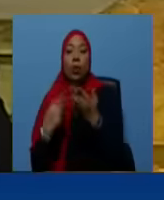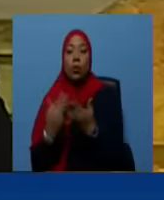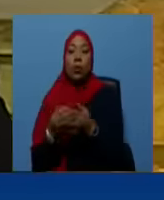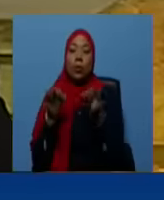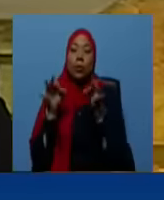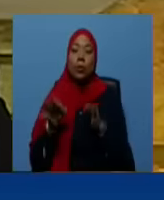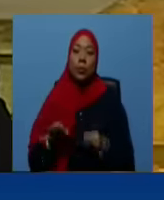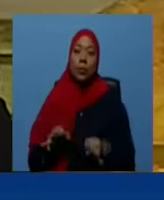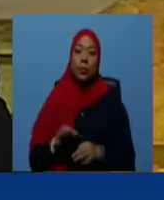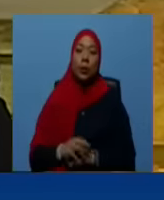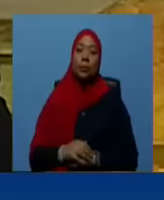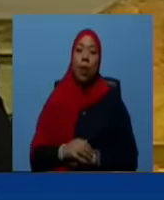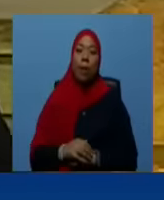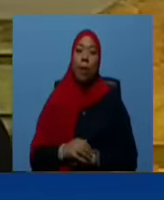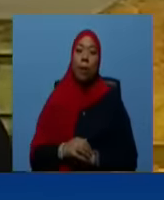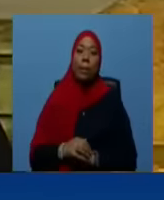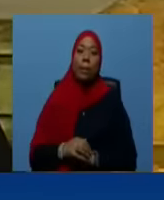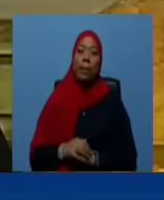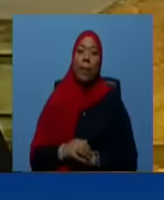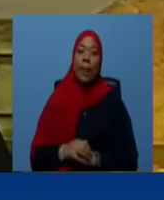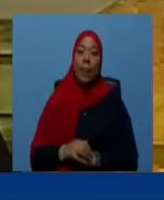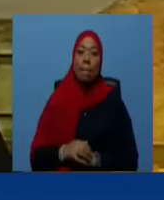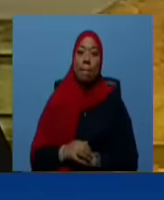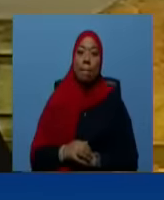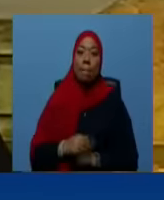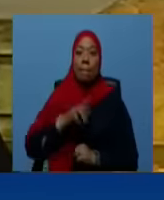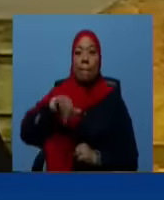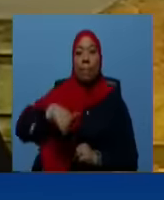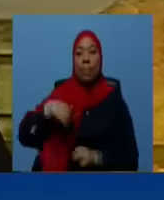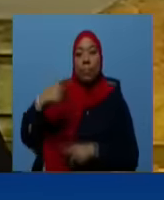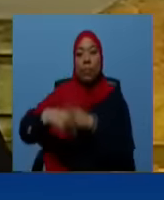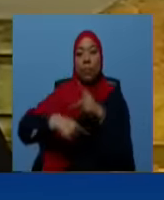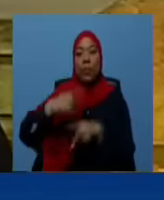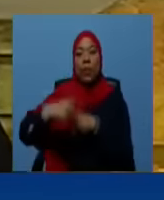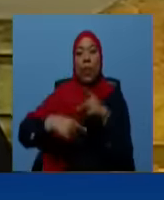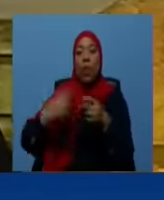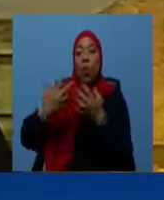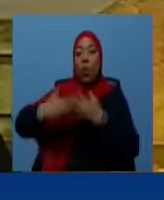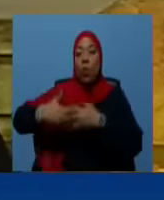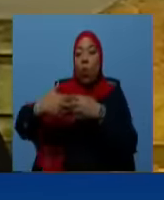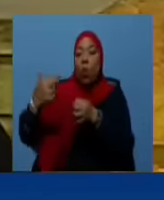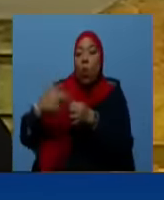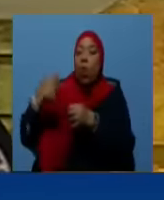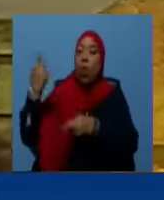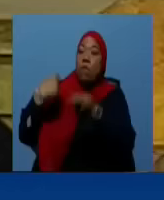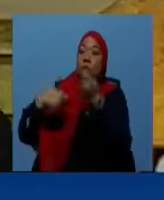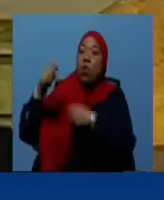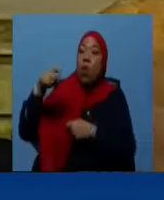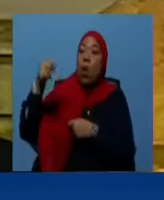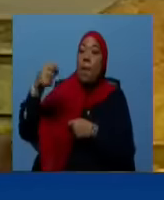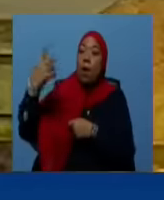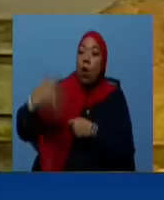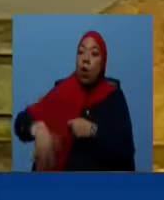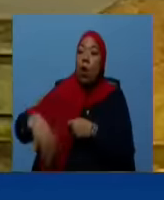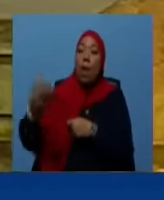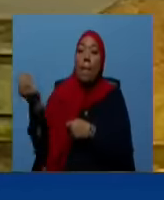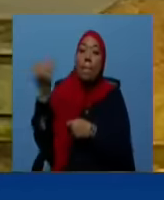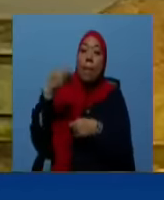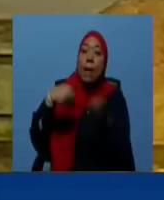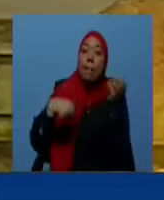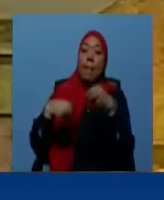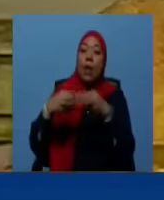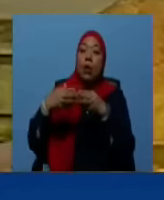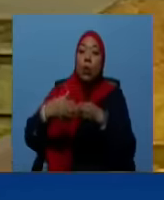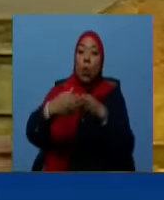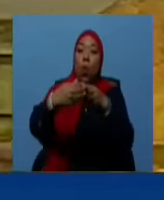cosa. Y este año entonces se produjo más petróleo, se vendió más caro y se importó más. ¿Y